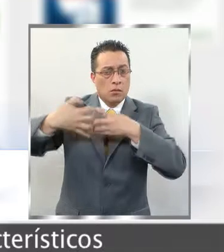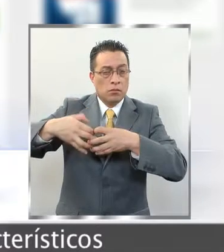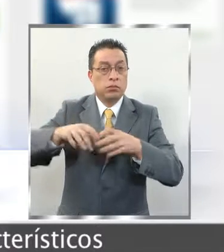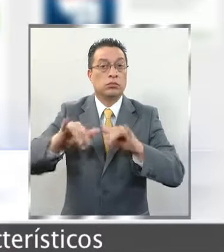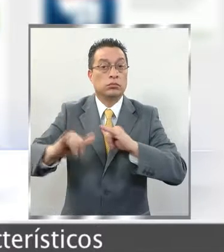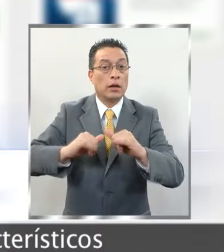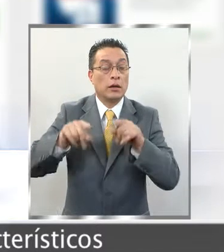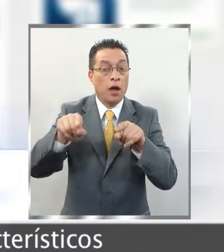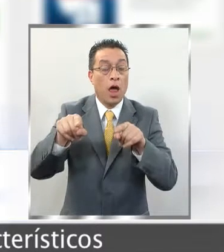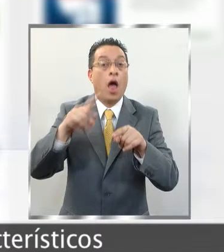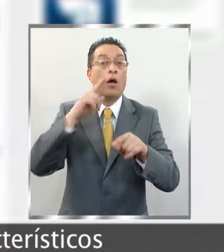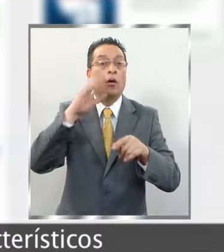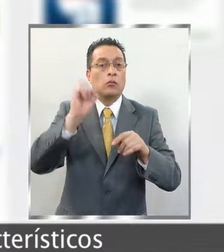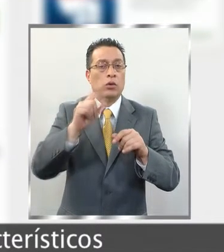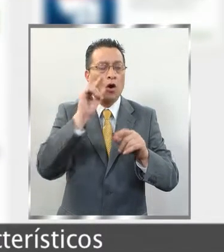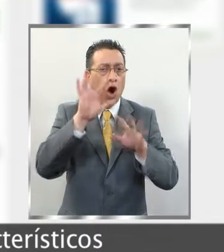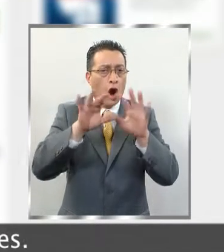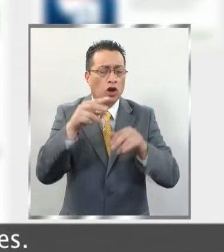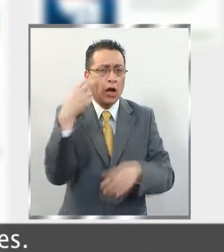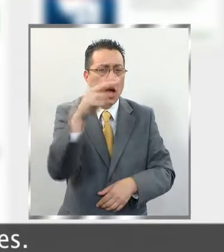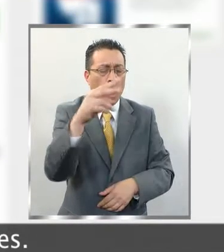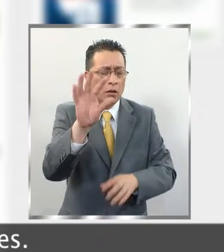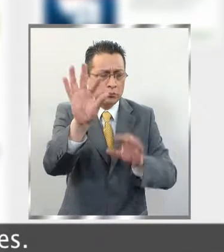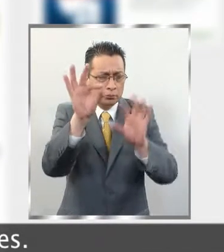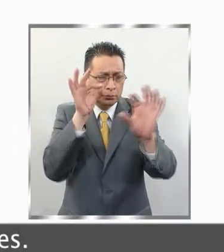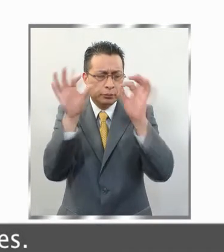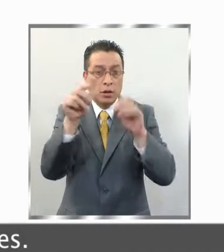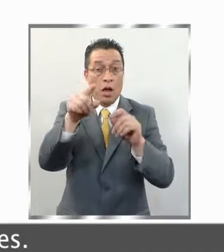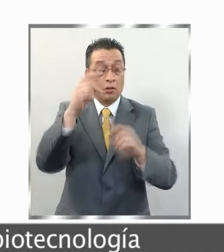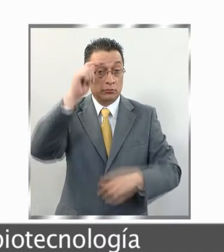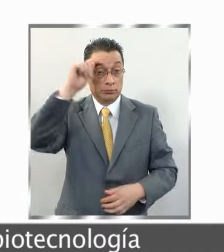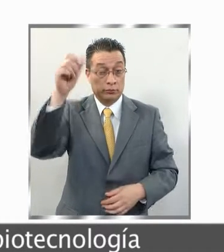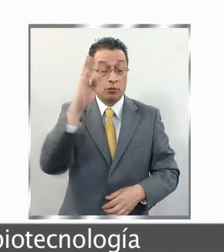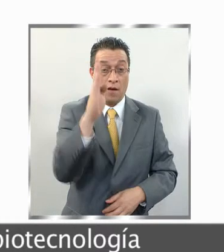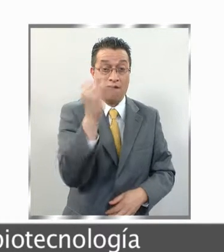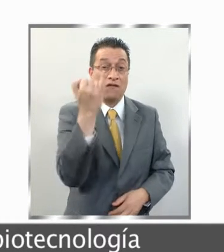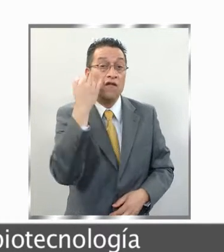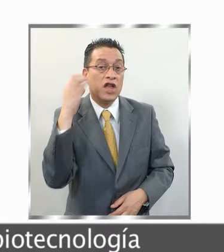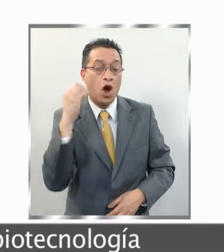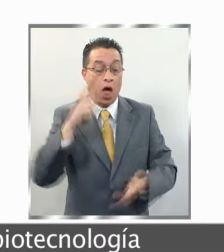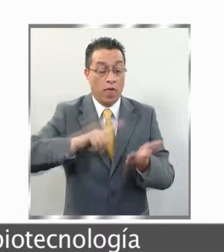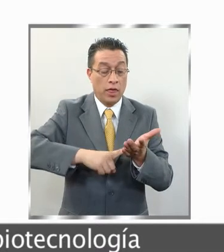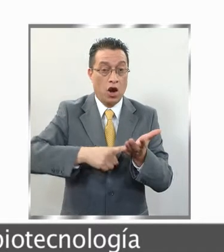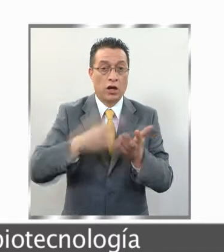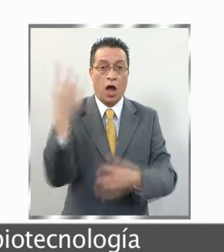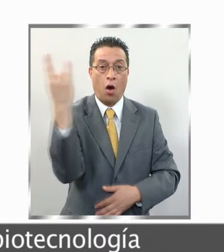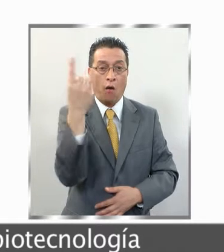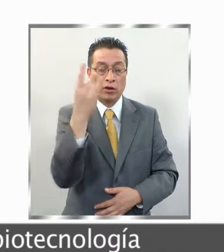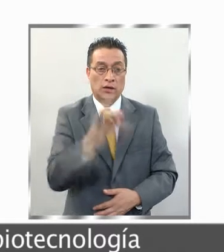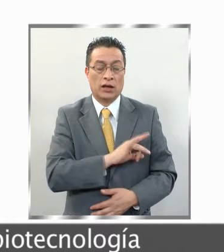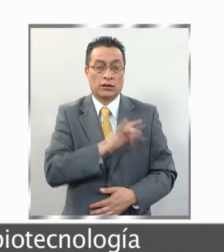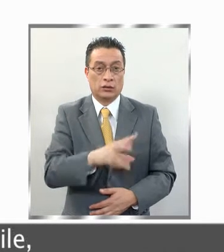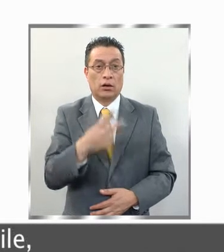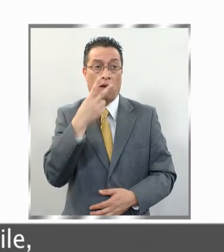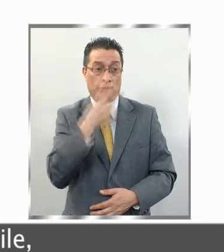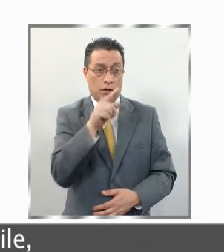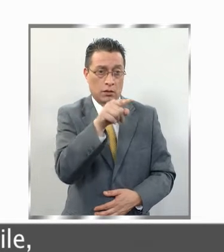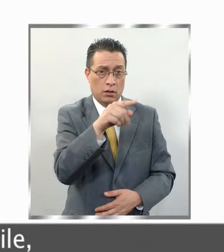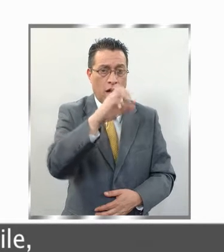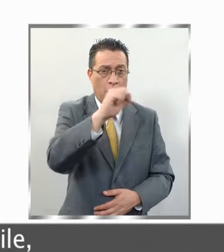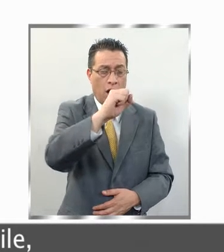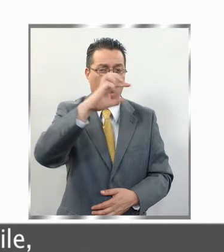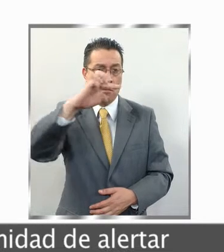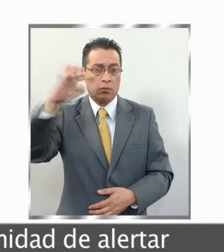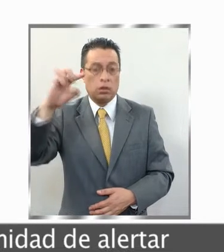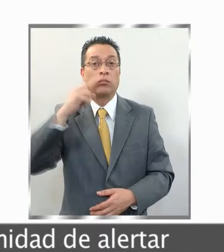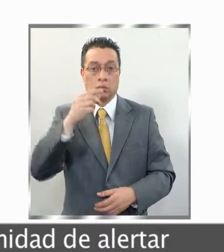artificial y basada en patrones característicos de algunos síndromes. Sus creadores, ingenieros en biotecnología de la Universidad